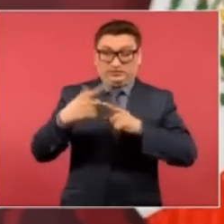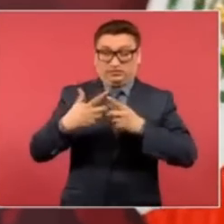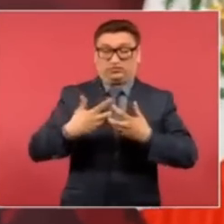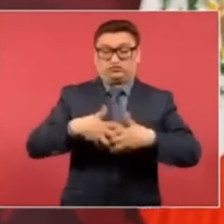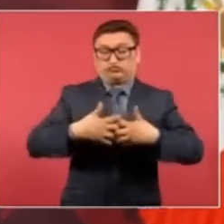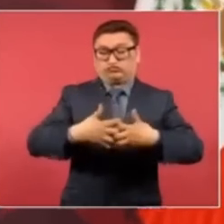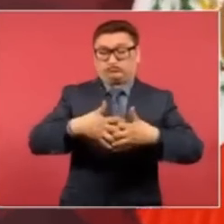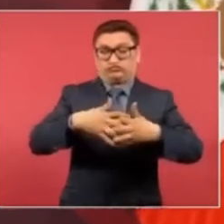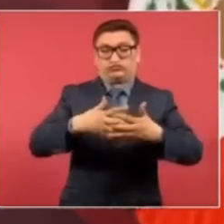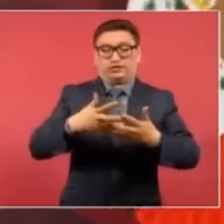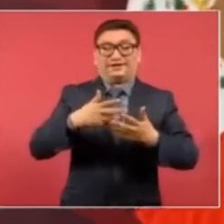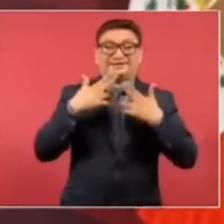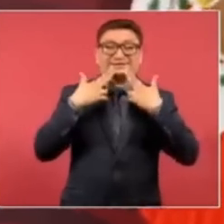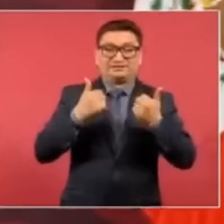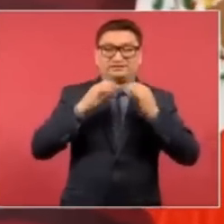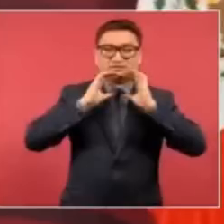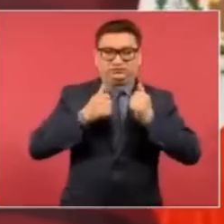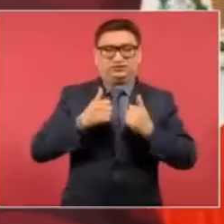y las haciendas